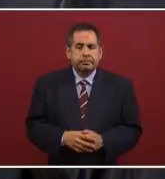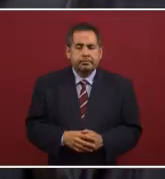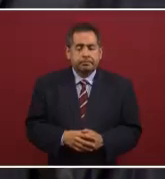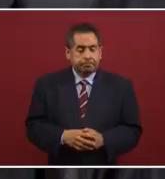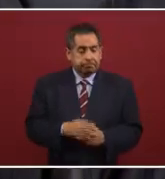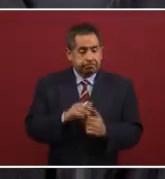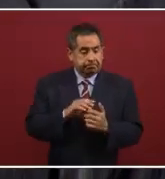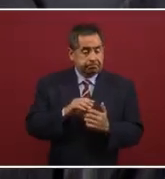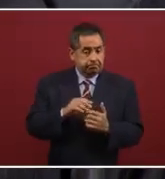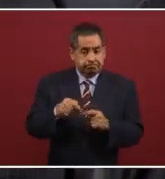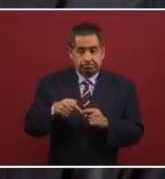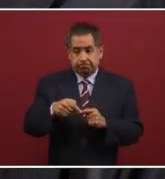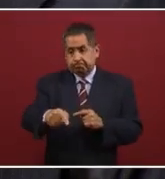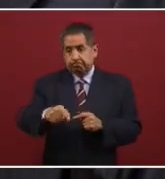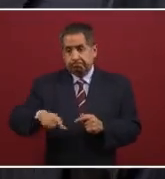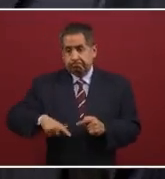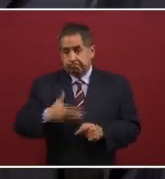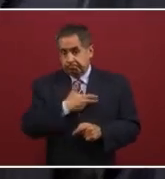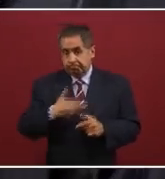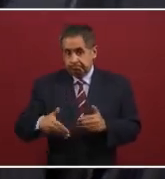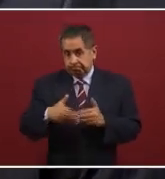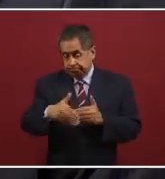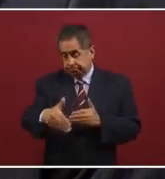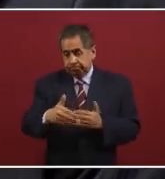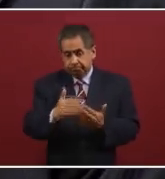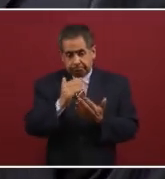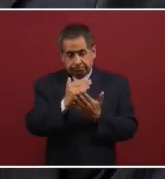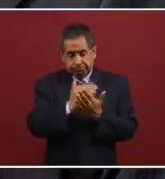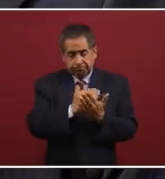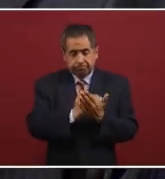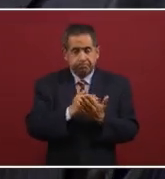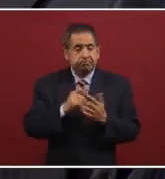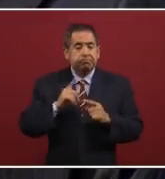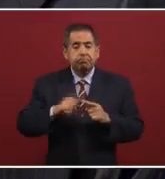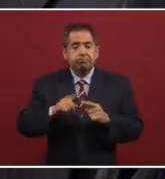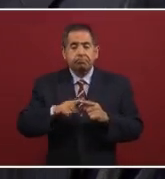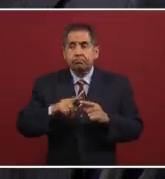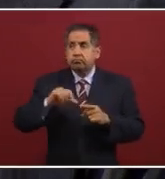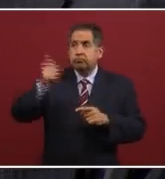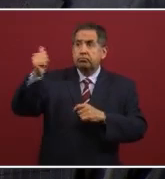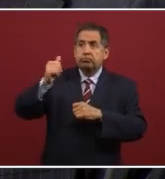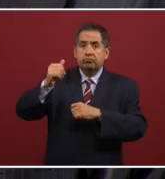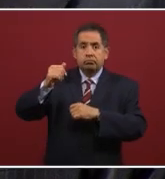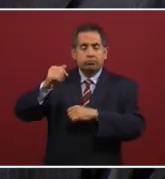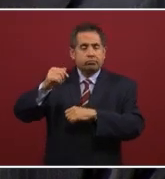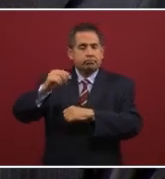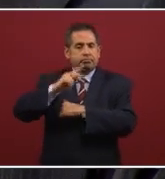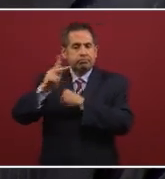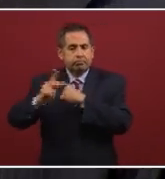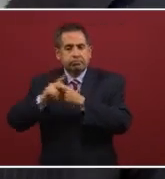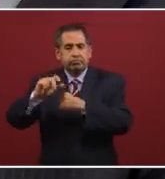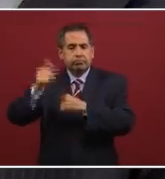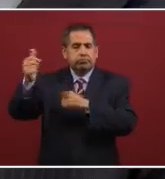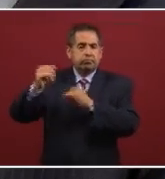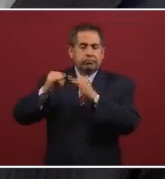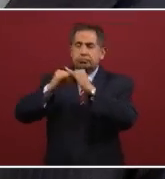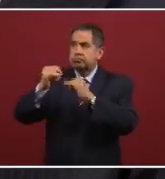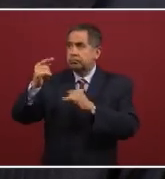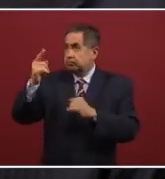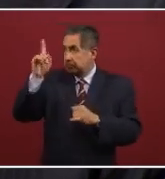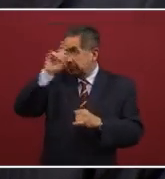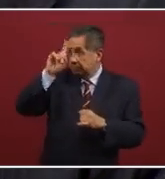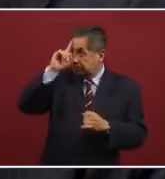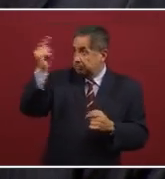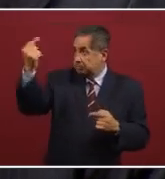agenda no se iba a elaborar desde el extranjero, porque eso es lo que